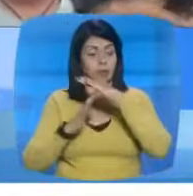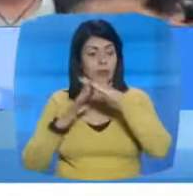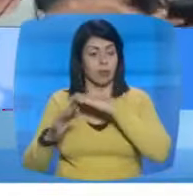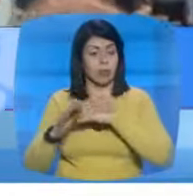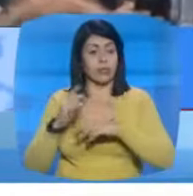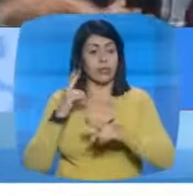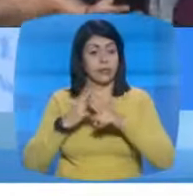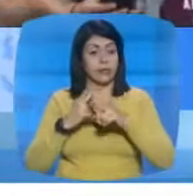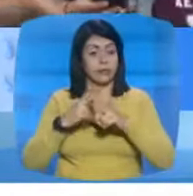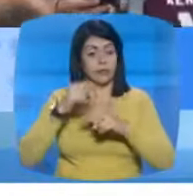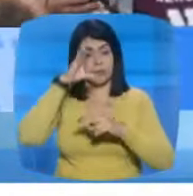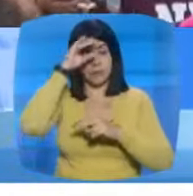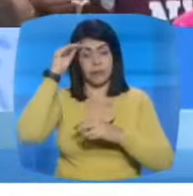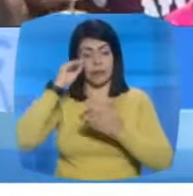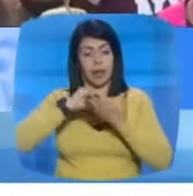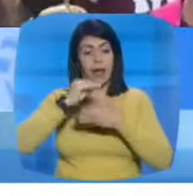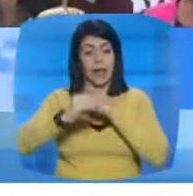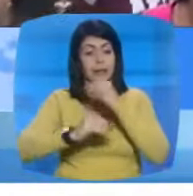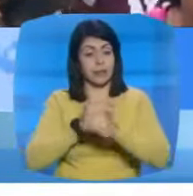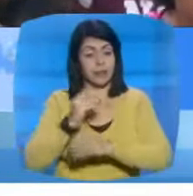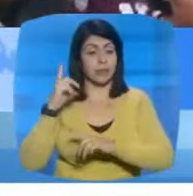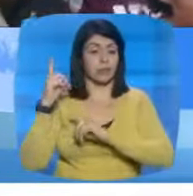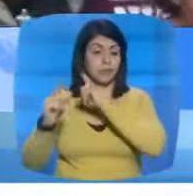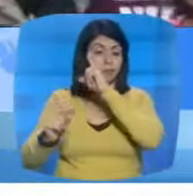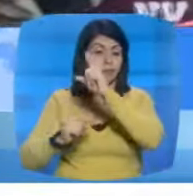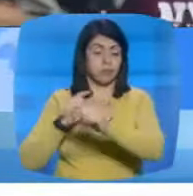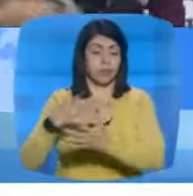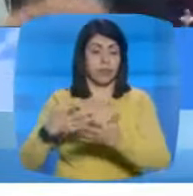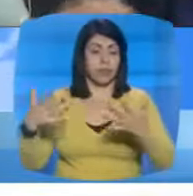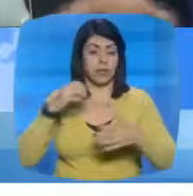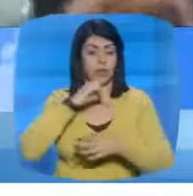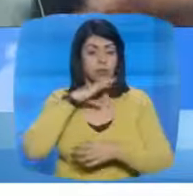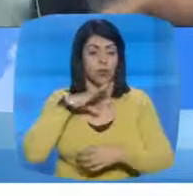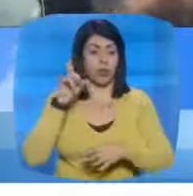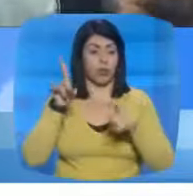la amenaza de Donald Trump de realizar la deportación más grande de la